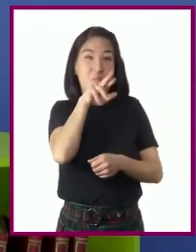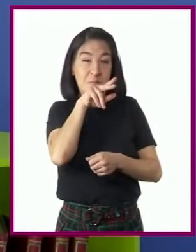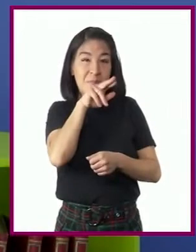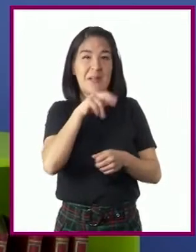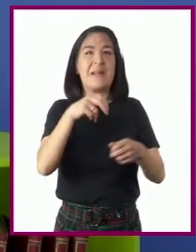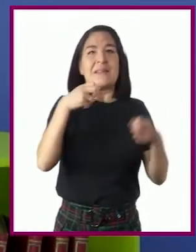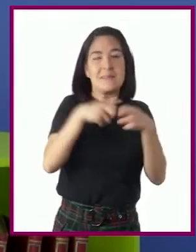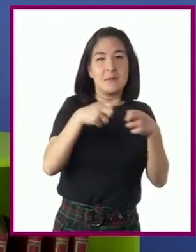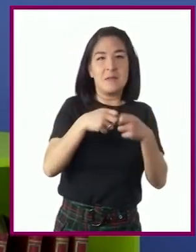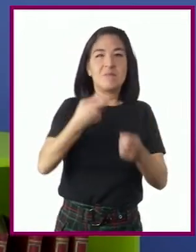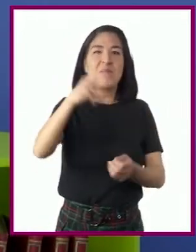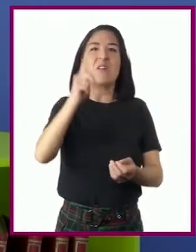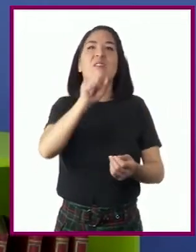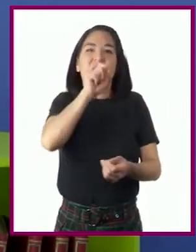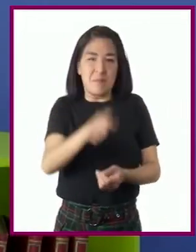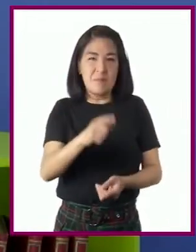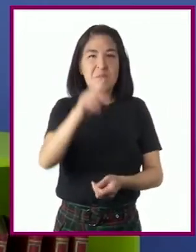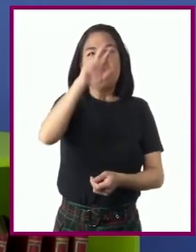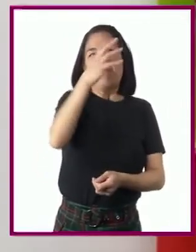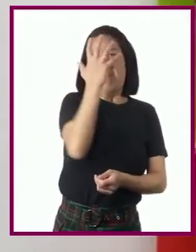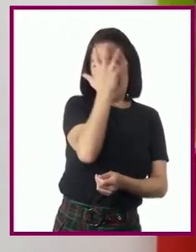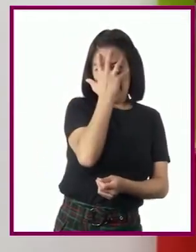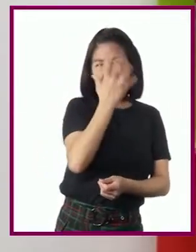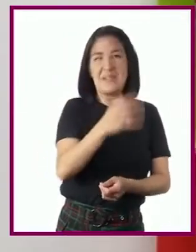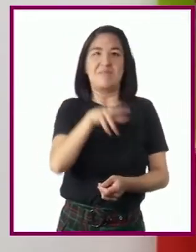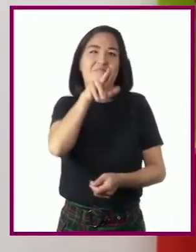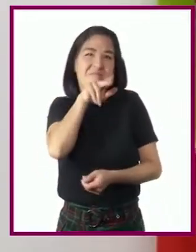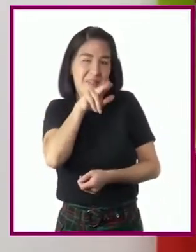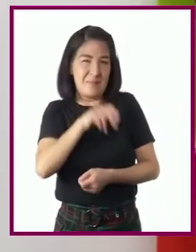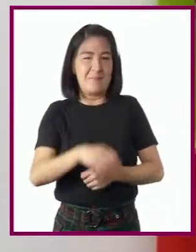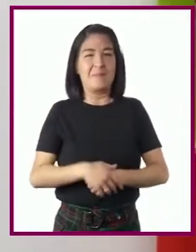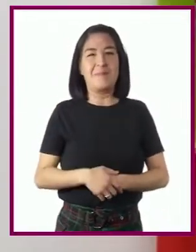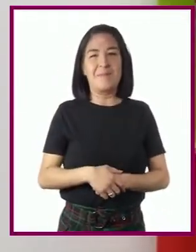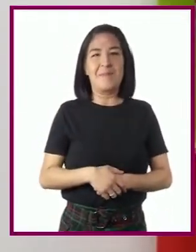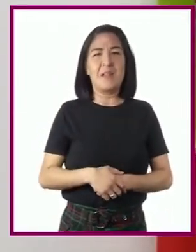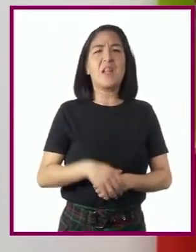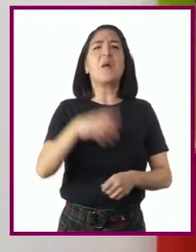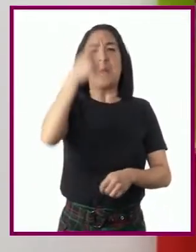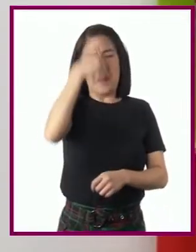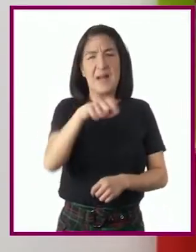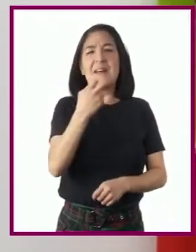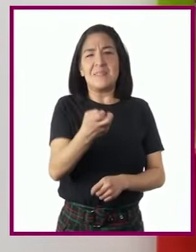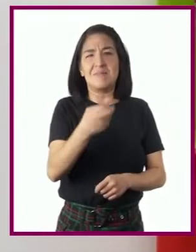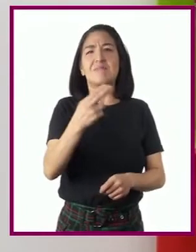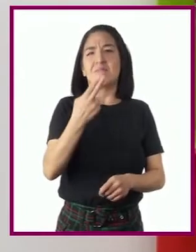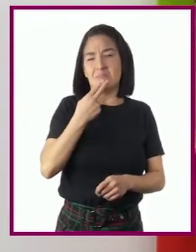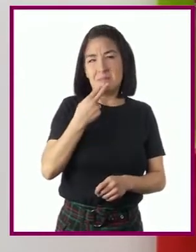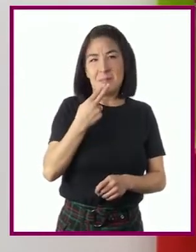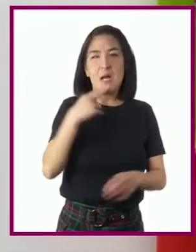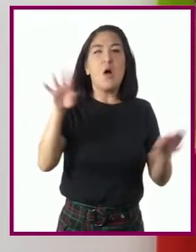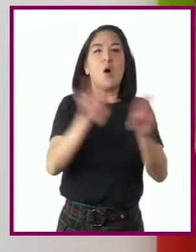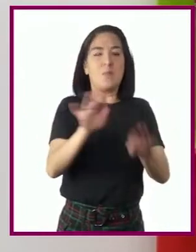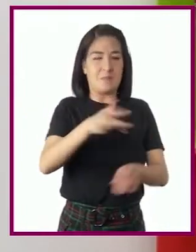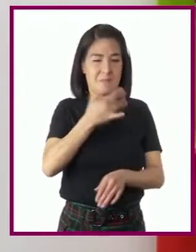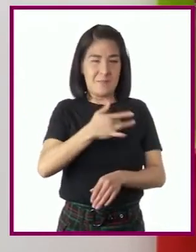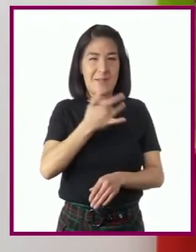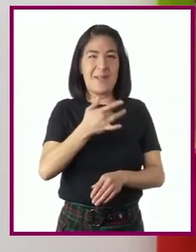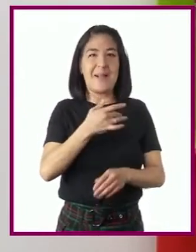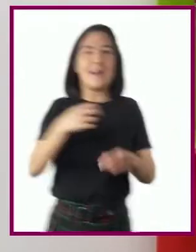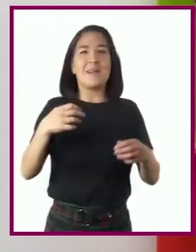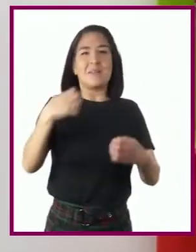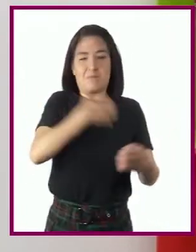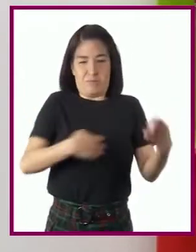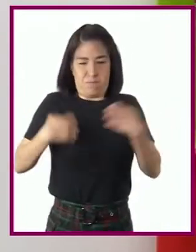vez también vergüenza y preocupación. ¿De qué nos ayuda a saber esto? Que las emociones están ahí